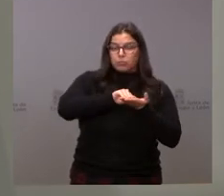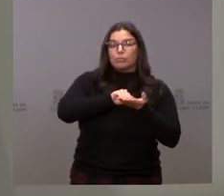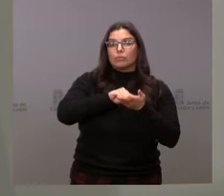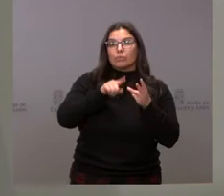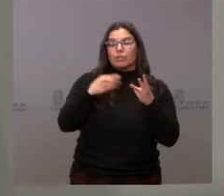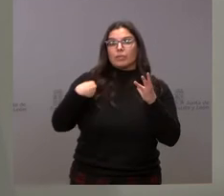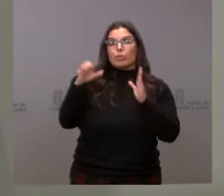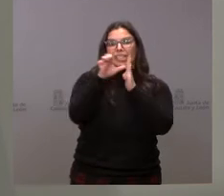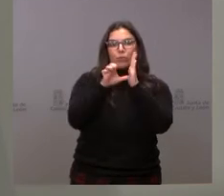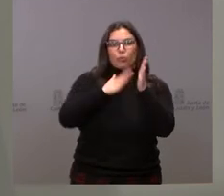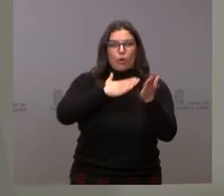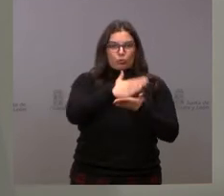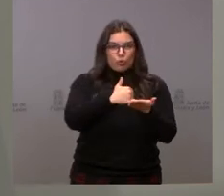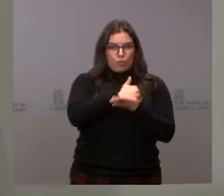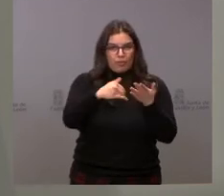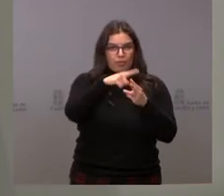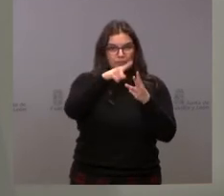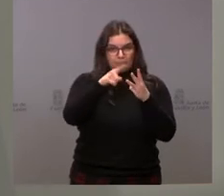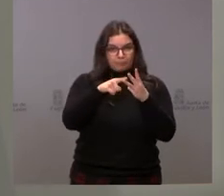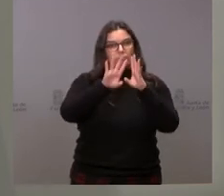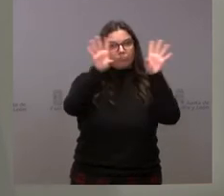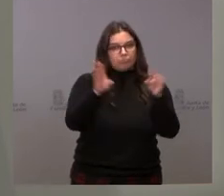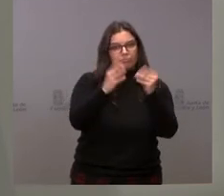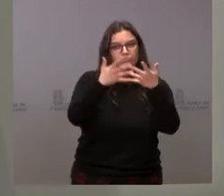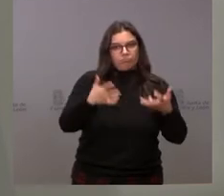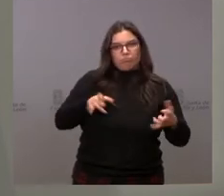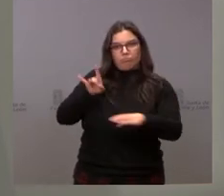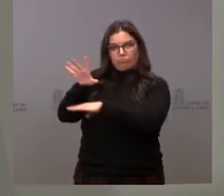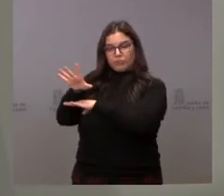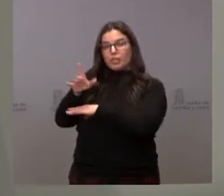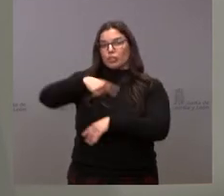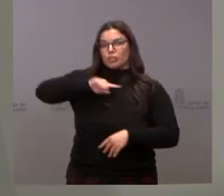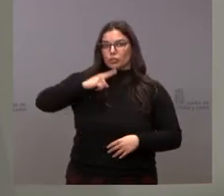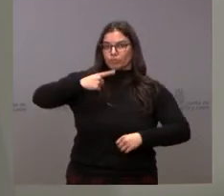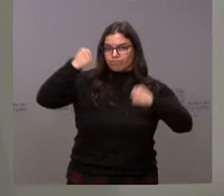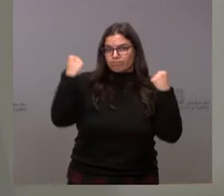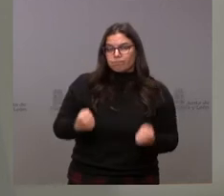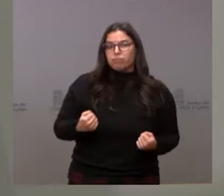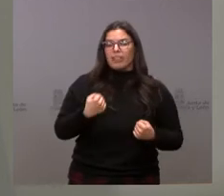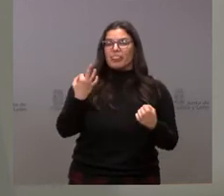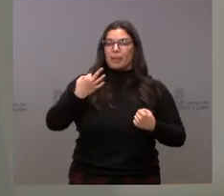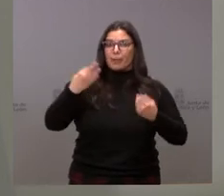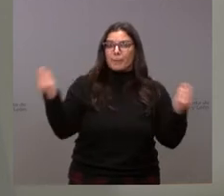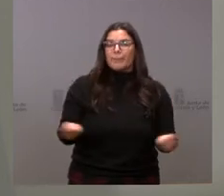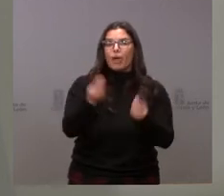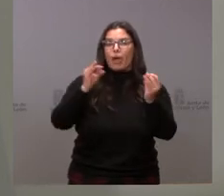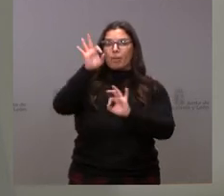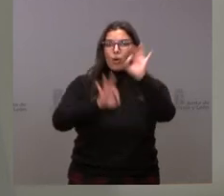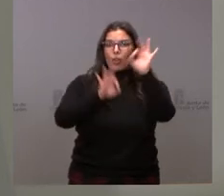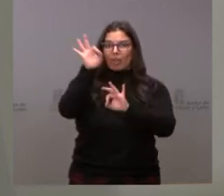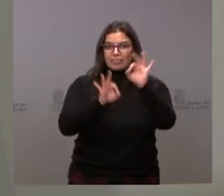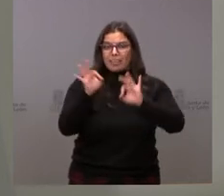nuestro estatuto de autonomía insistimos en la necesidad de que se mejoren la ponderación de las variables